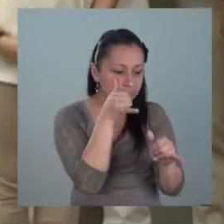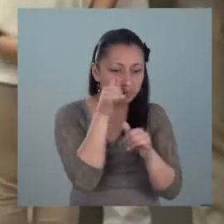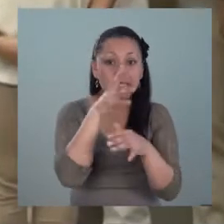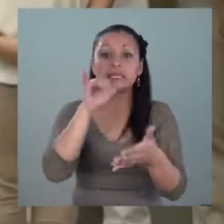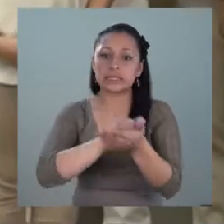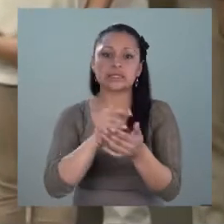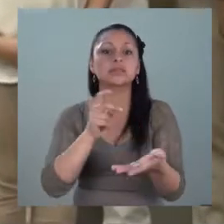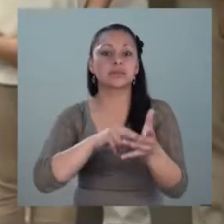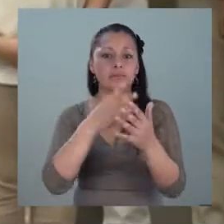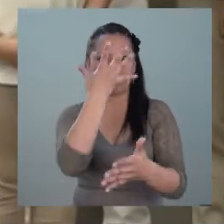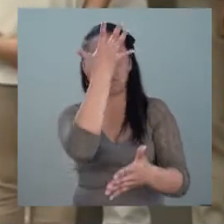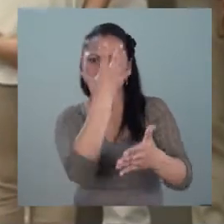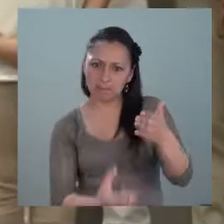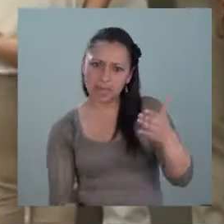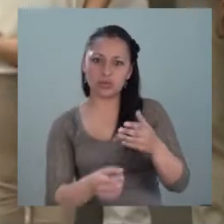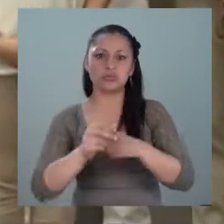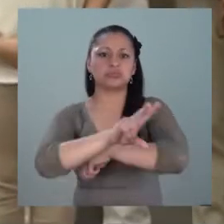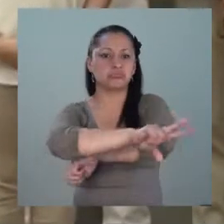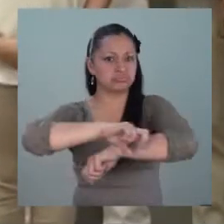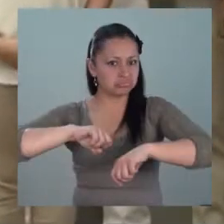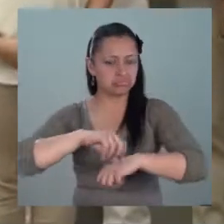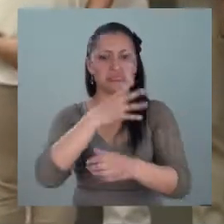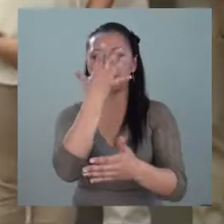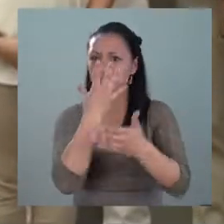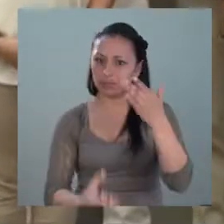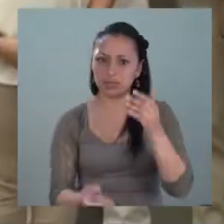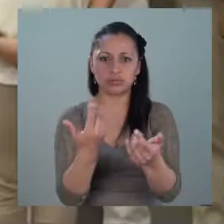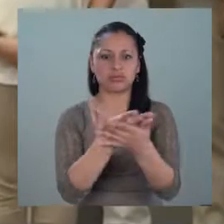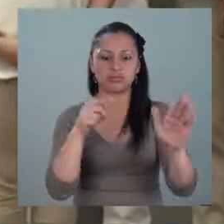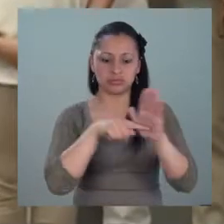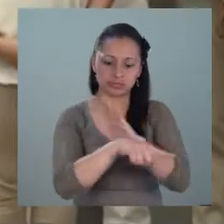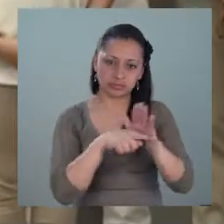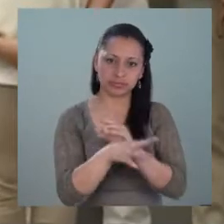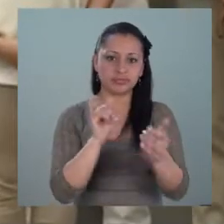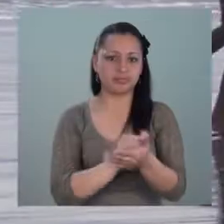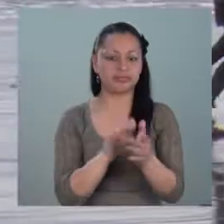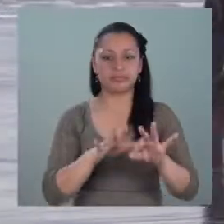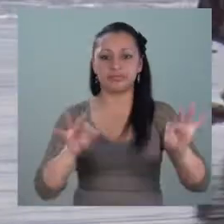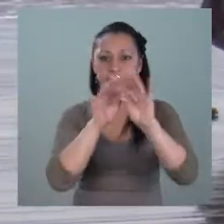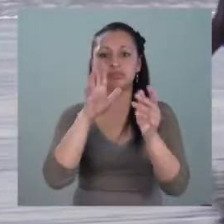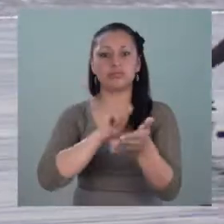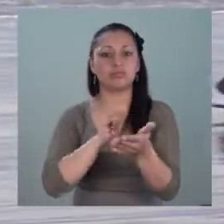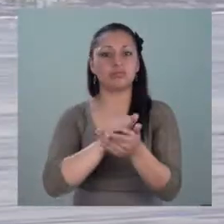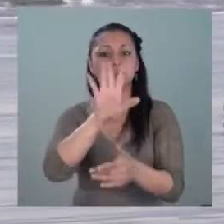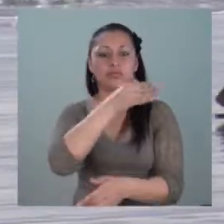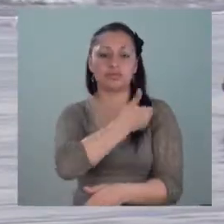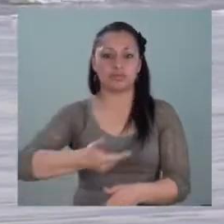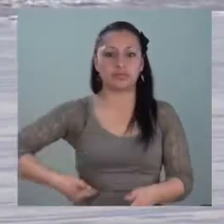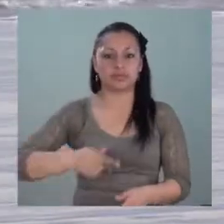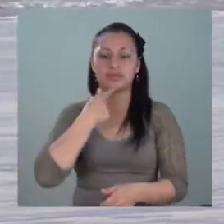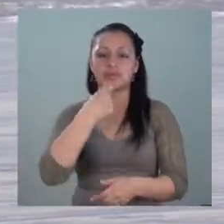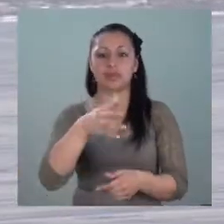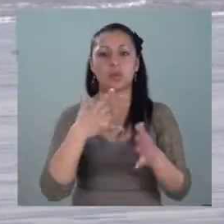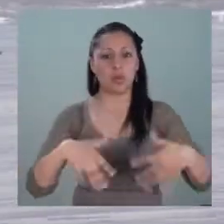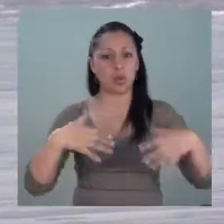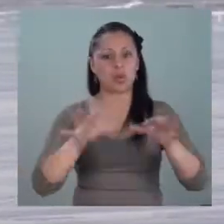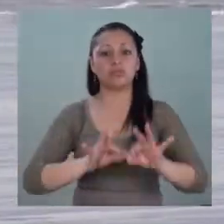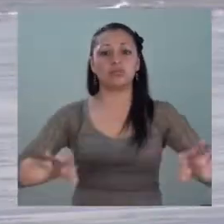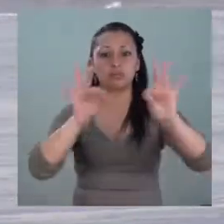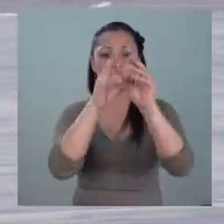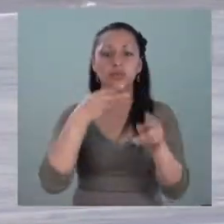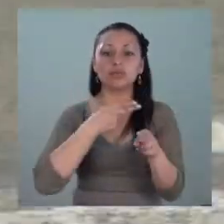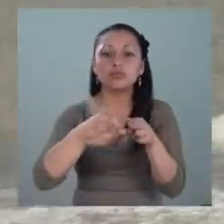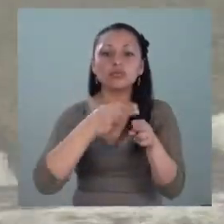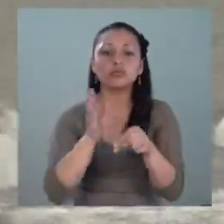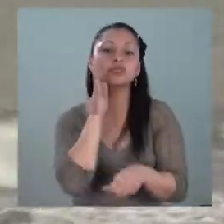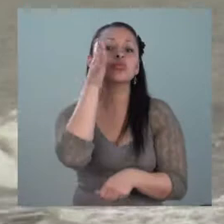eso se ha traducido en una reducción muy importante en los homicidios. Asimismo, el primer mandatario de los colombianos resaltó las grandes obras